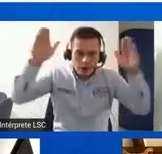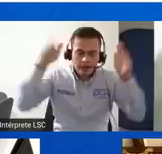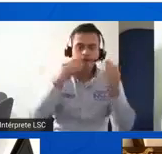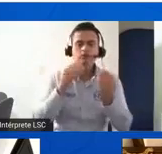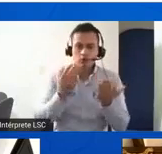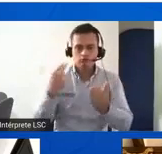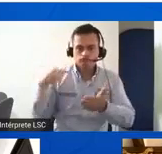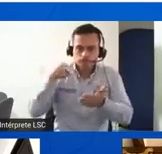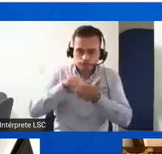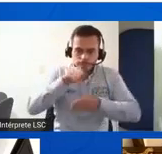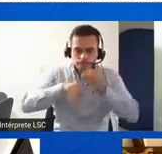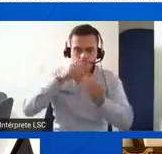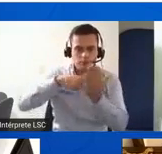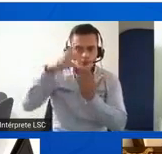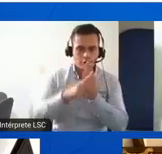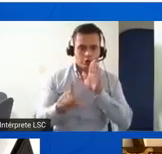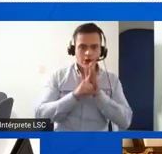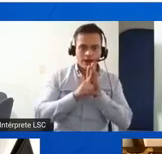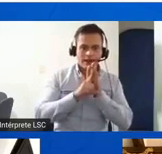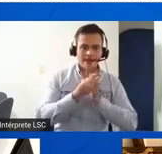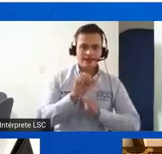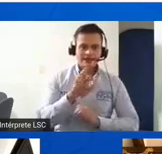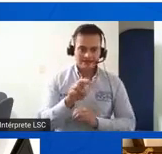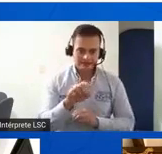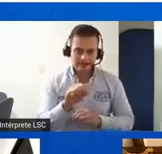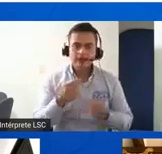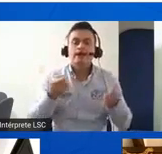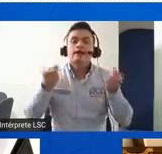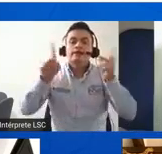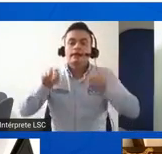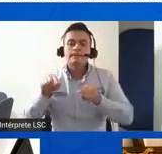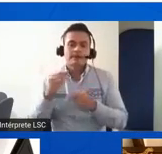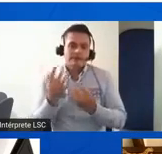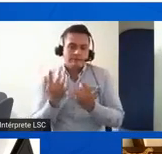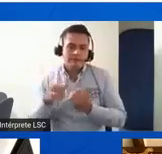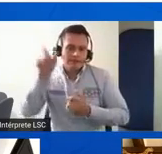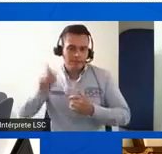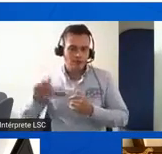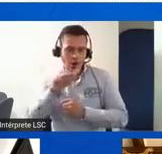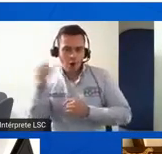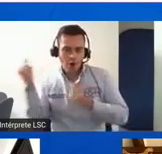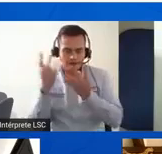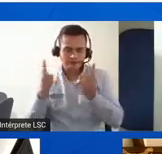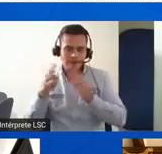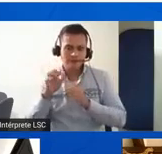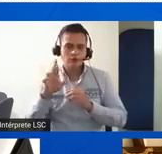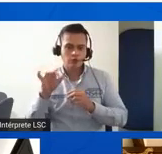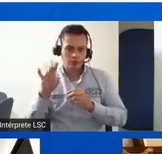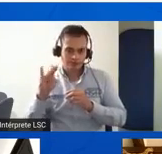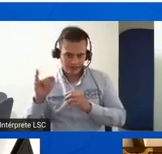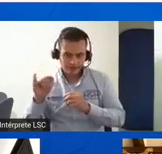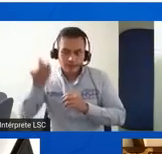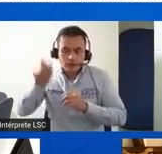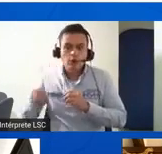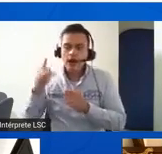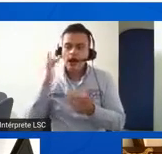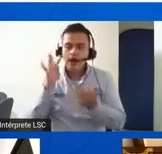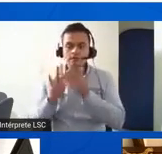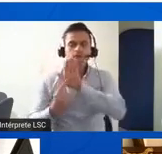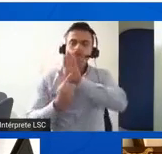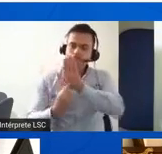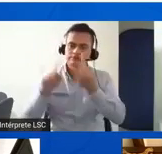Estamos esperando que se conecte la senadora Ruby Chagüí, también del Centro Democrático y ponente de la propuesta del proyecto de